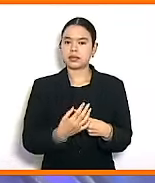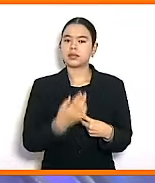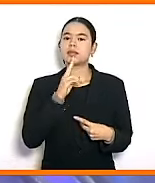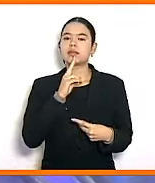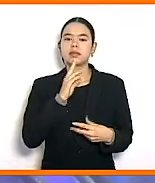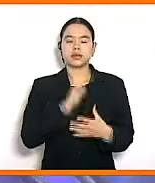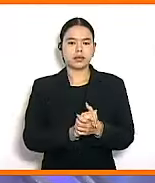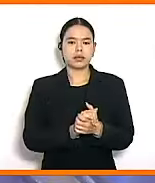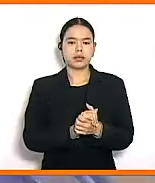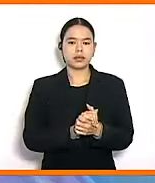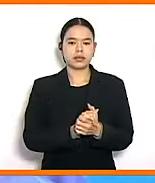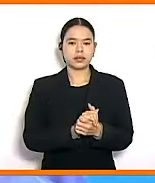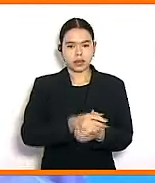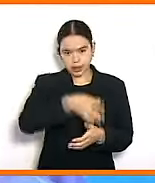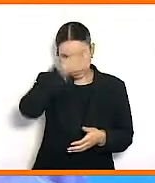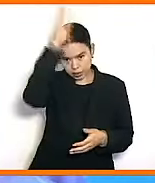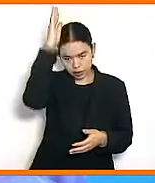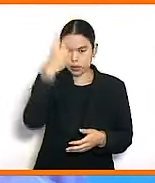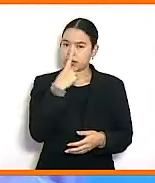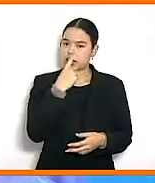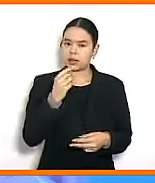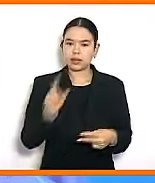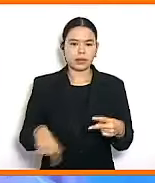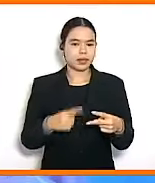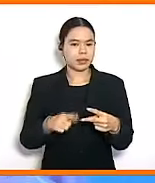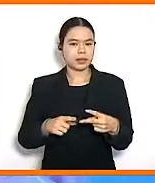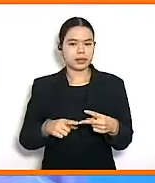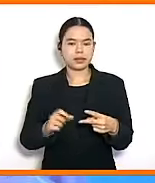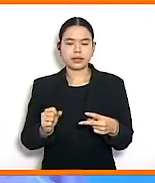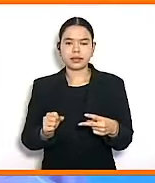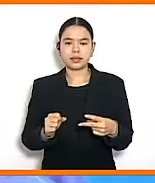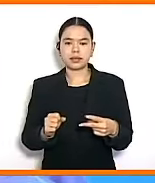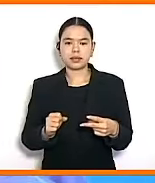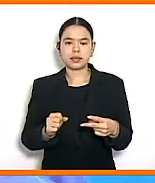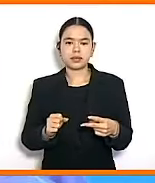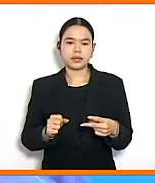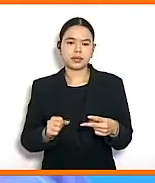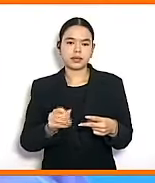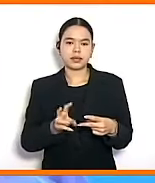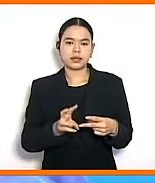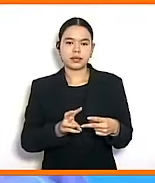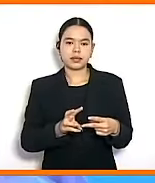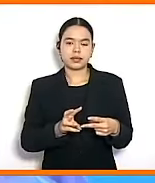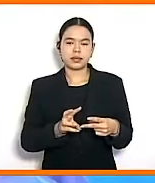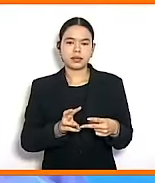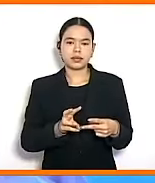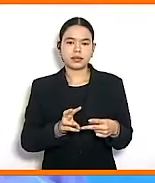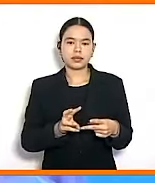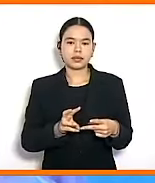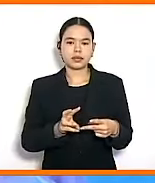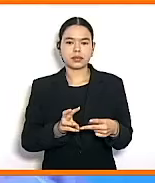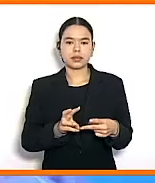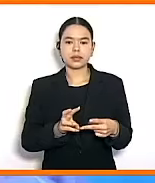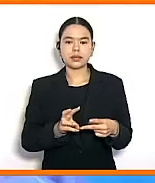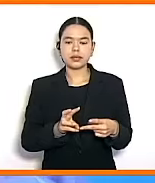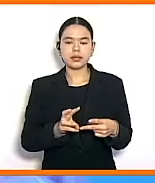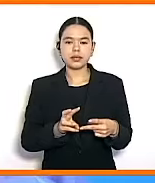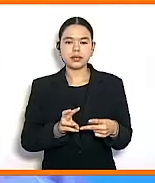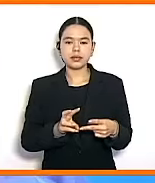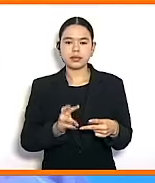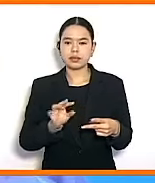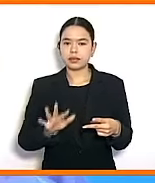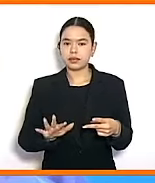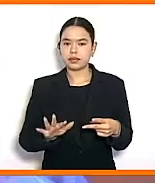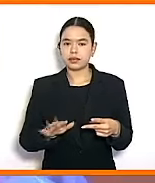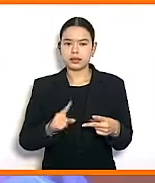catrachada gallo. Segundo número ganador, su primer dígito. Este es el 6, segundo dígito. El